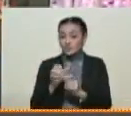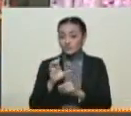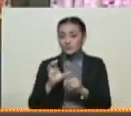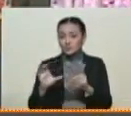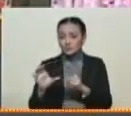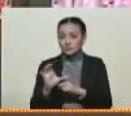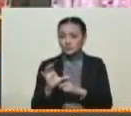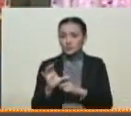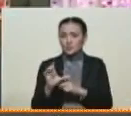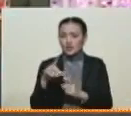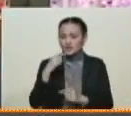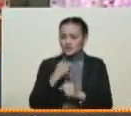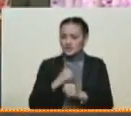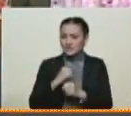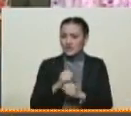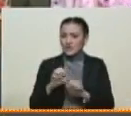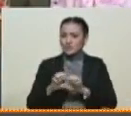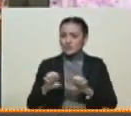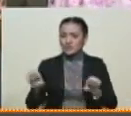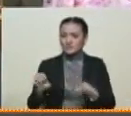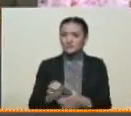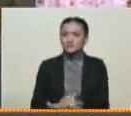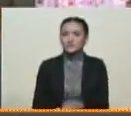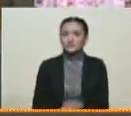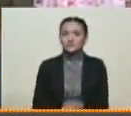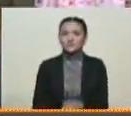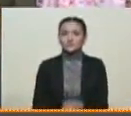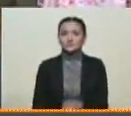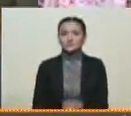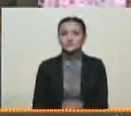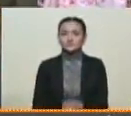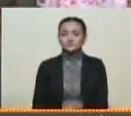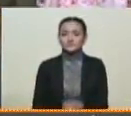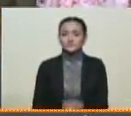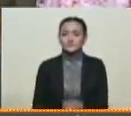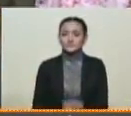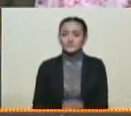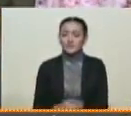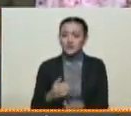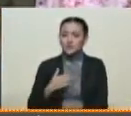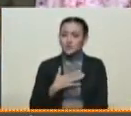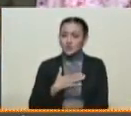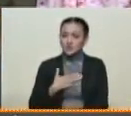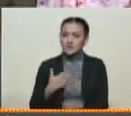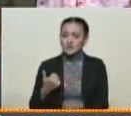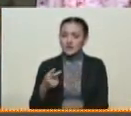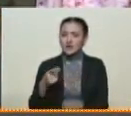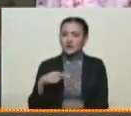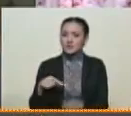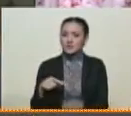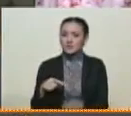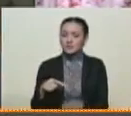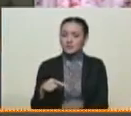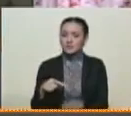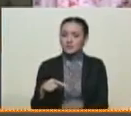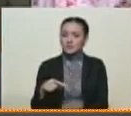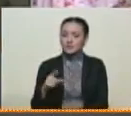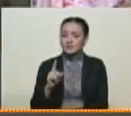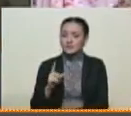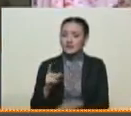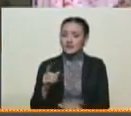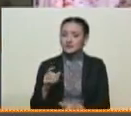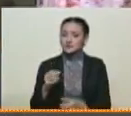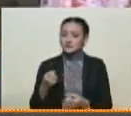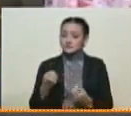cultura, en el trabajo, en la educación. Y ahí es donde yo quiero, compañeras y compañeros, si para recuperar la seguridad de Miranda